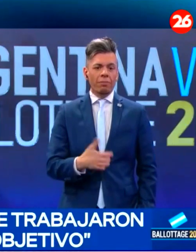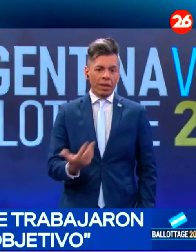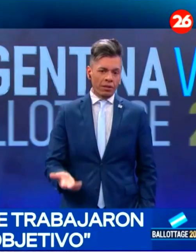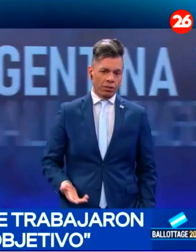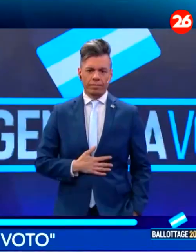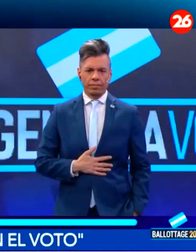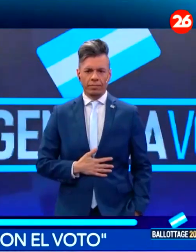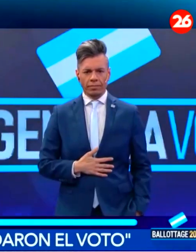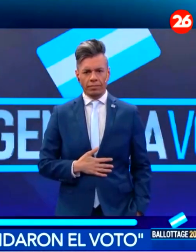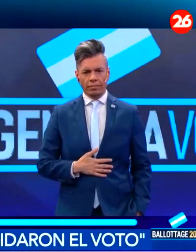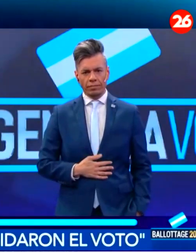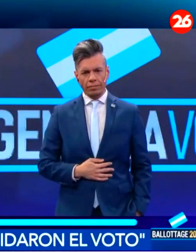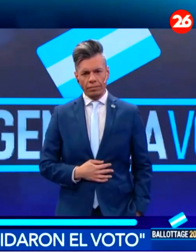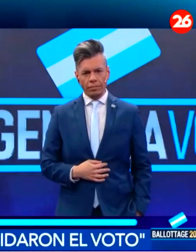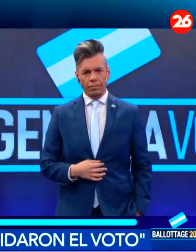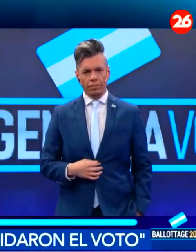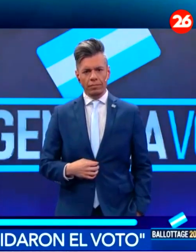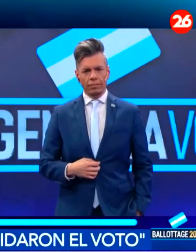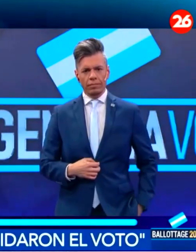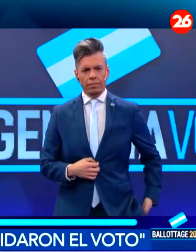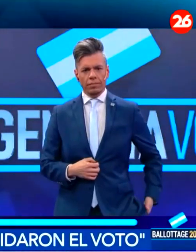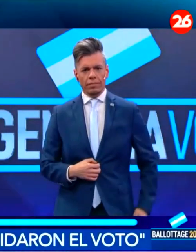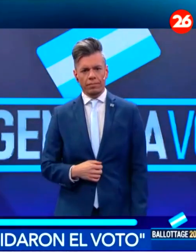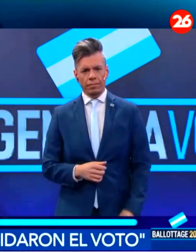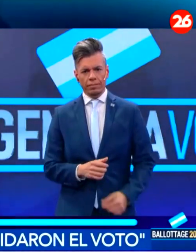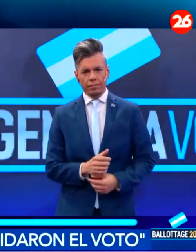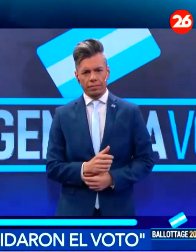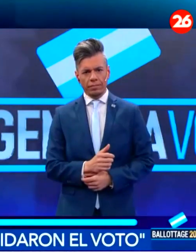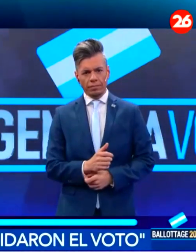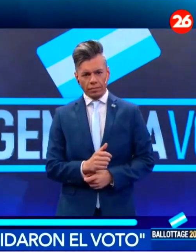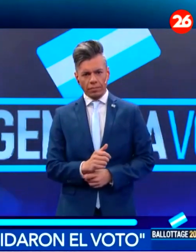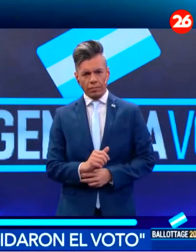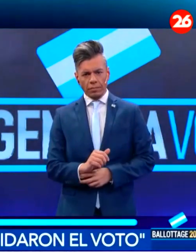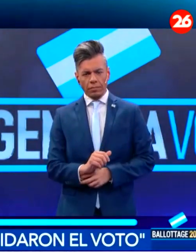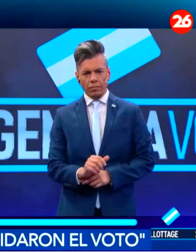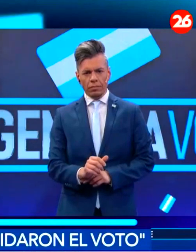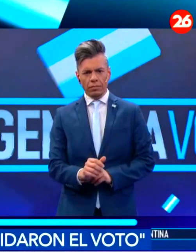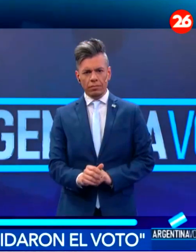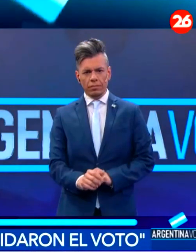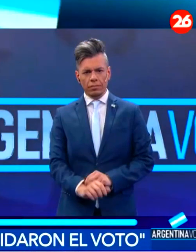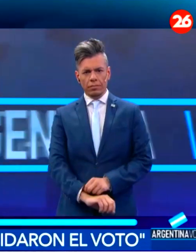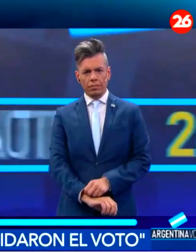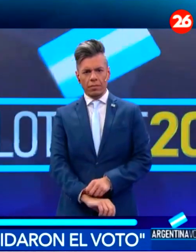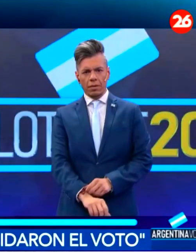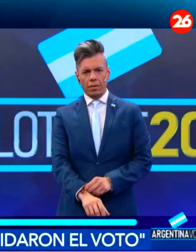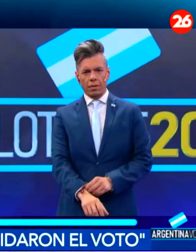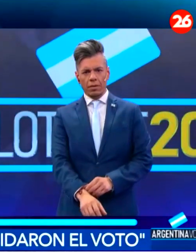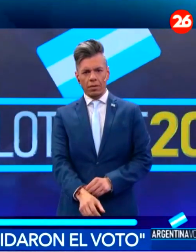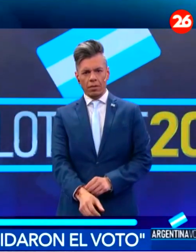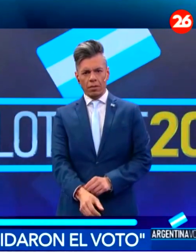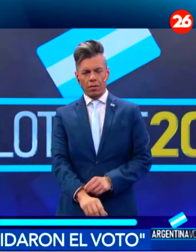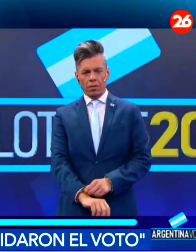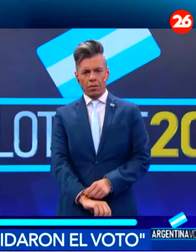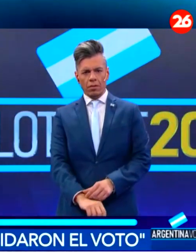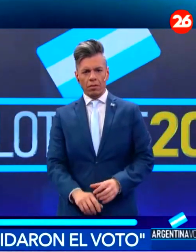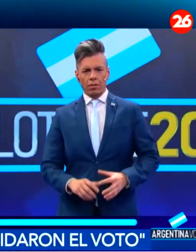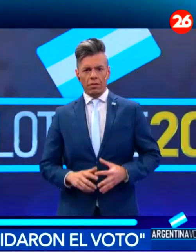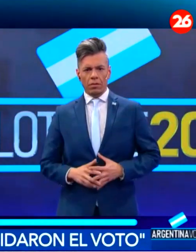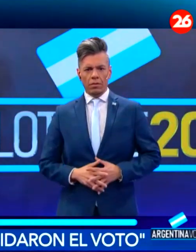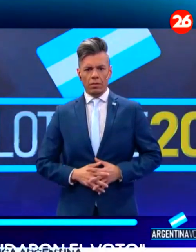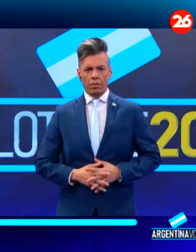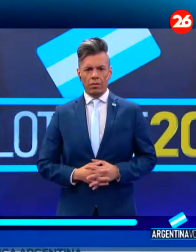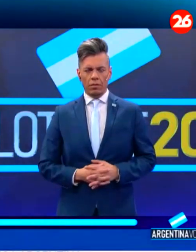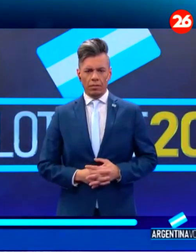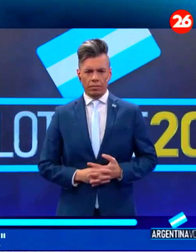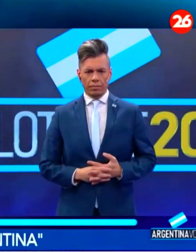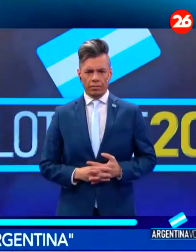y en medios? Bueno, mirá, el informe, por lo menos último, de las generales al balotage, fueron 84 millones